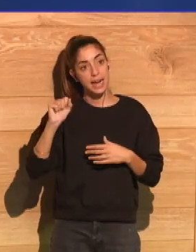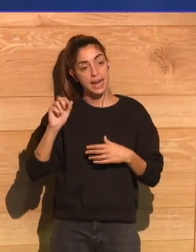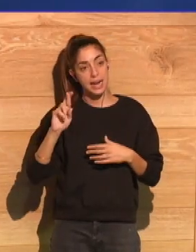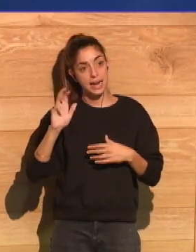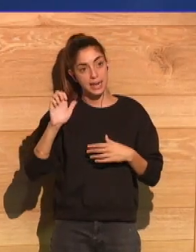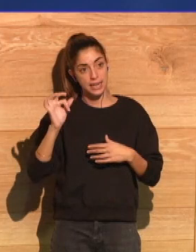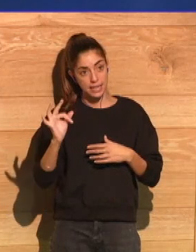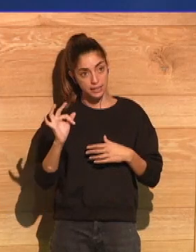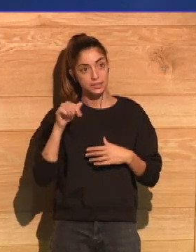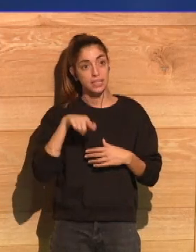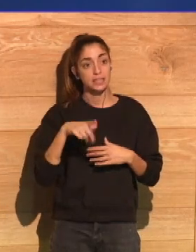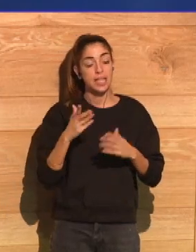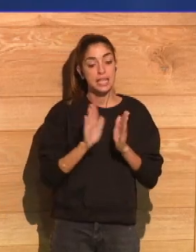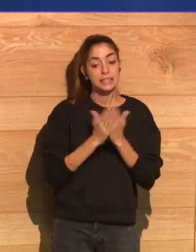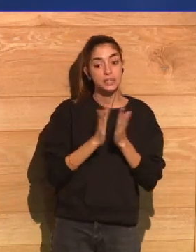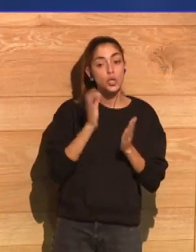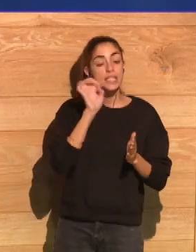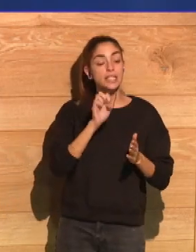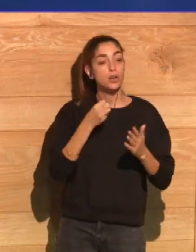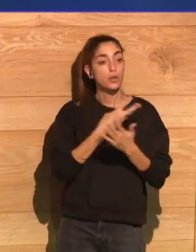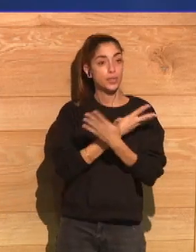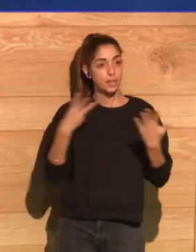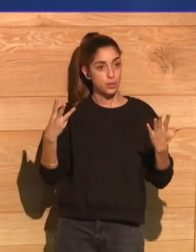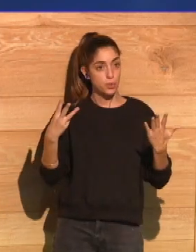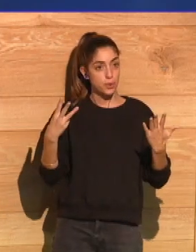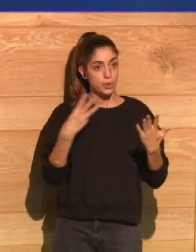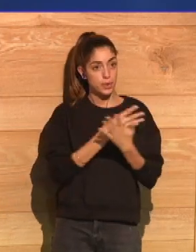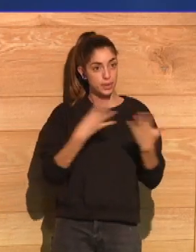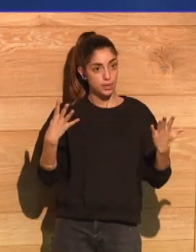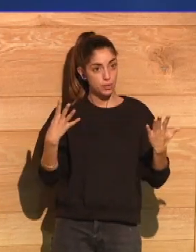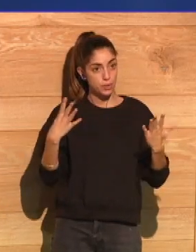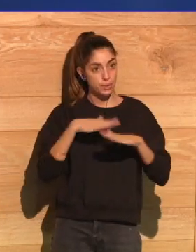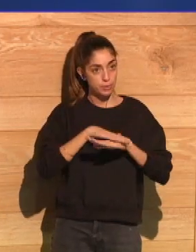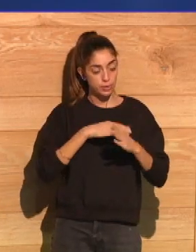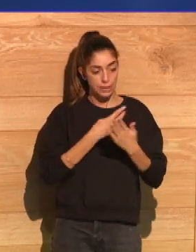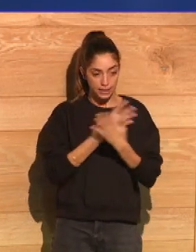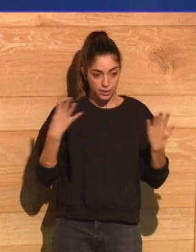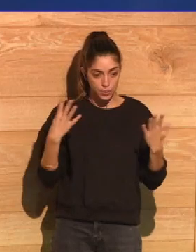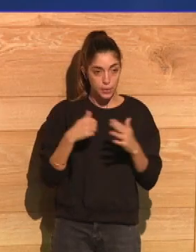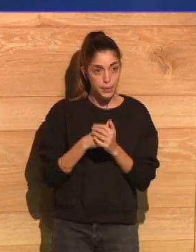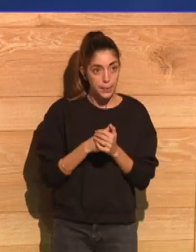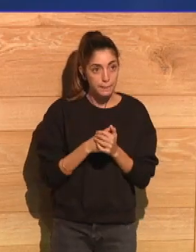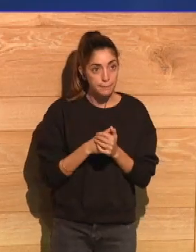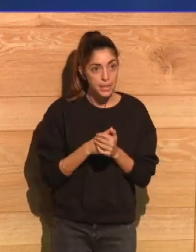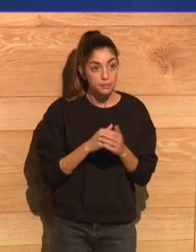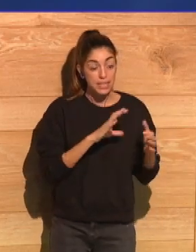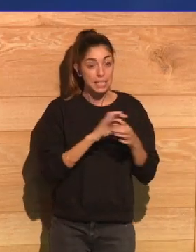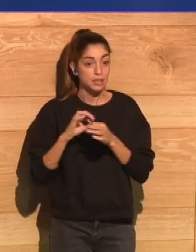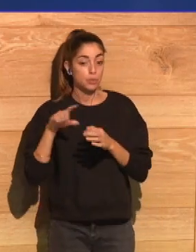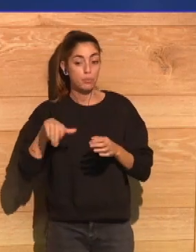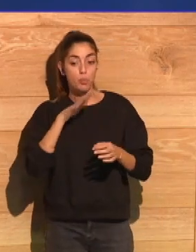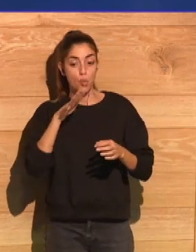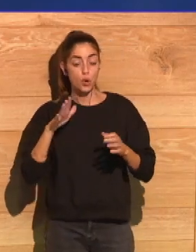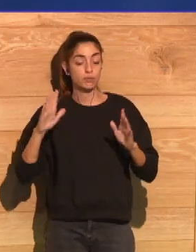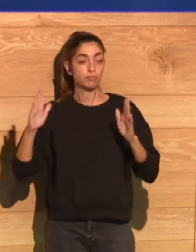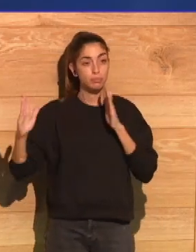una escritora del siglo XIX. Las referencias, salvo Jack Kerouac, casi todas son del siglo XIX, que tiene que ver también con un momento, ¿verdad?, en el que